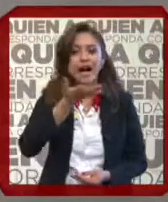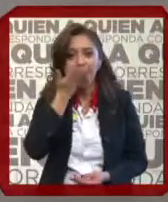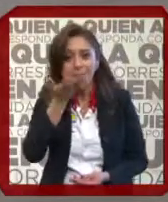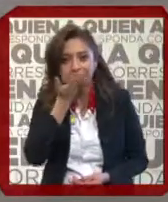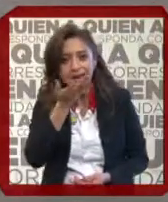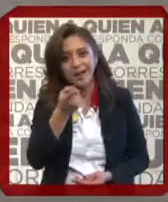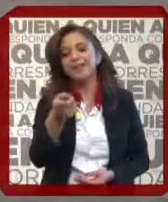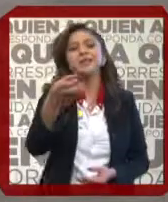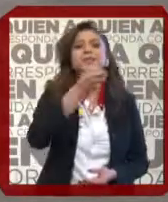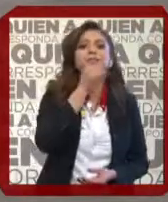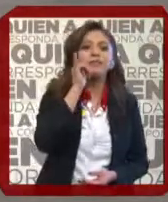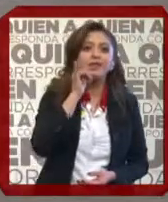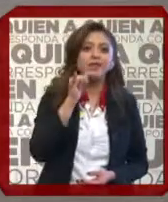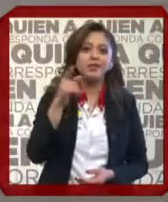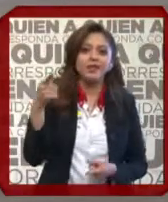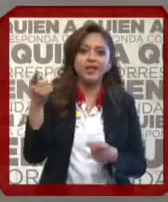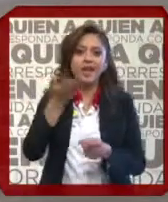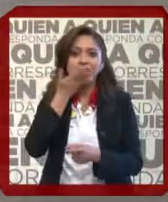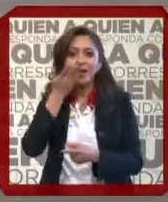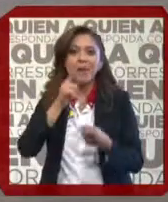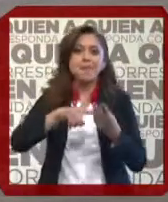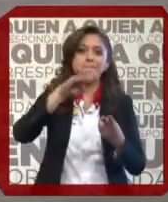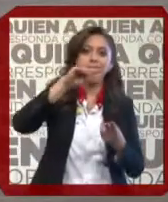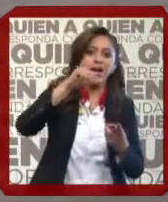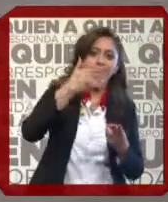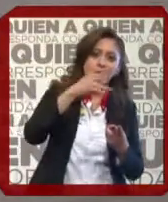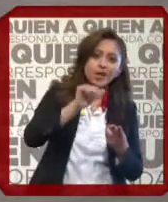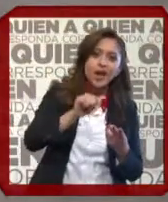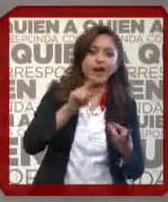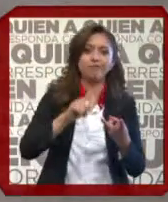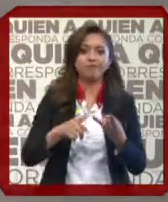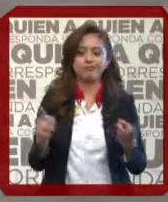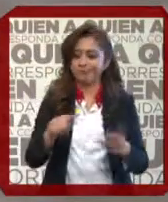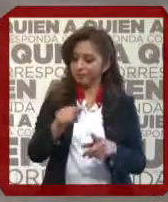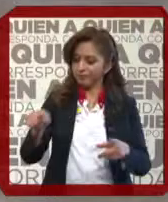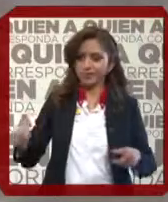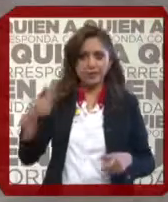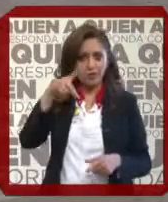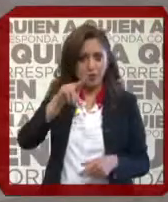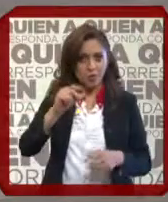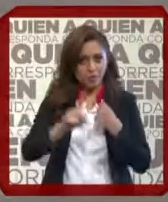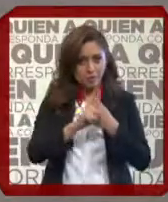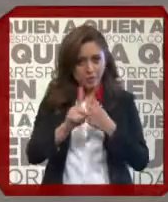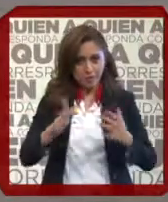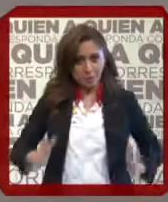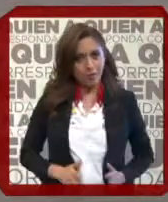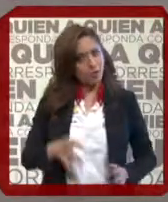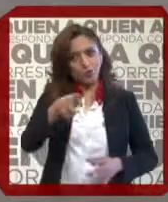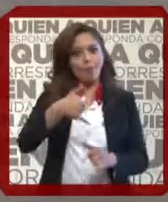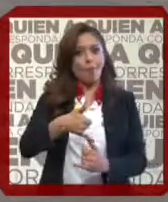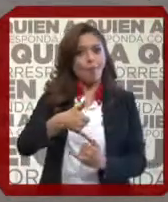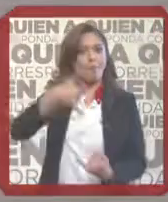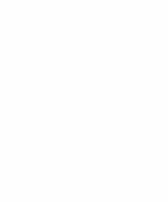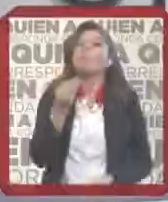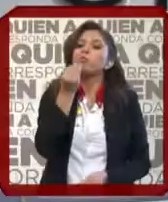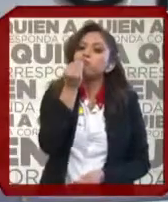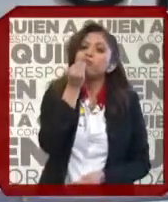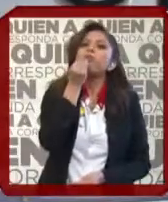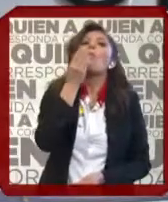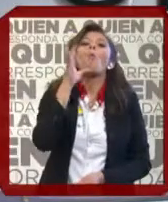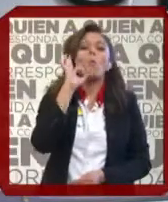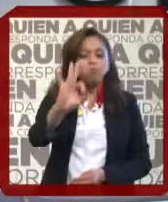Jamaica. Gracias. Jamaica, maracuyá. Esto no hay bronca con la dieta, ¿verdad? No, todo ¿no?